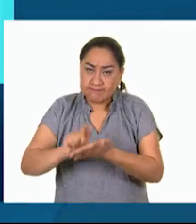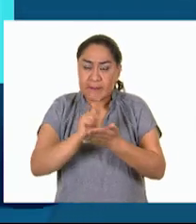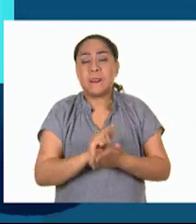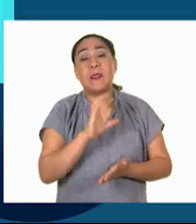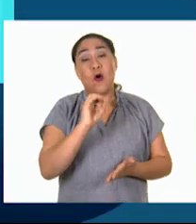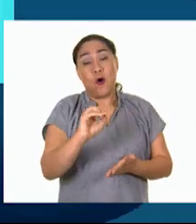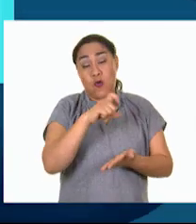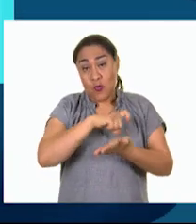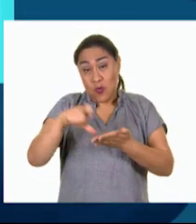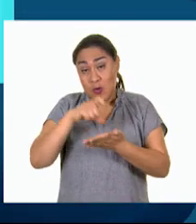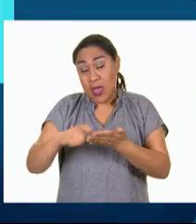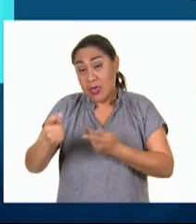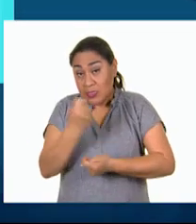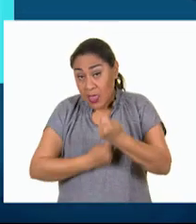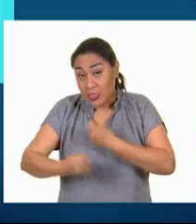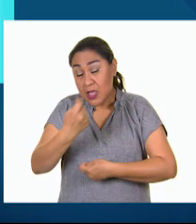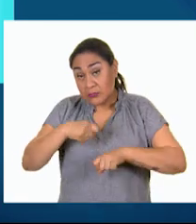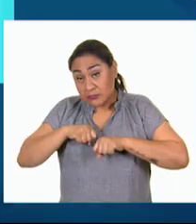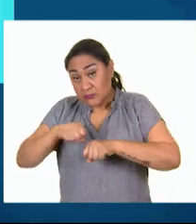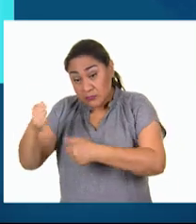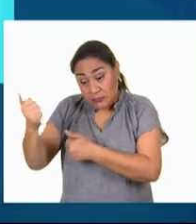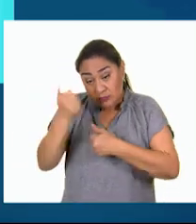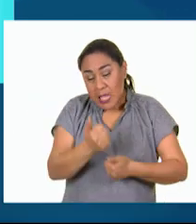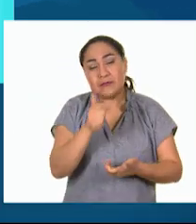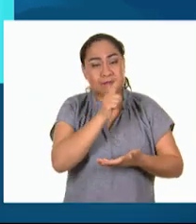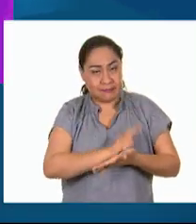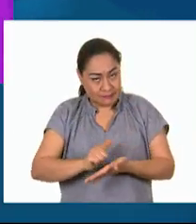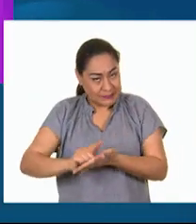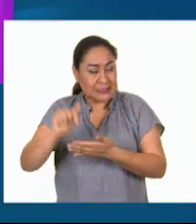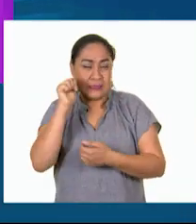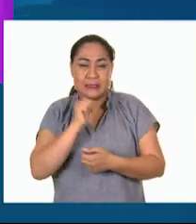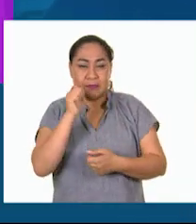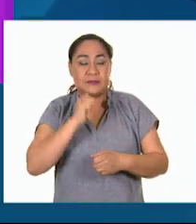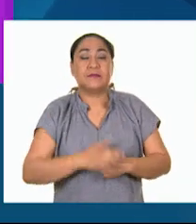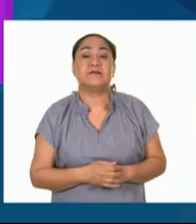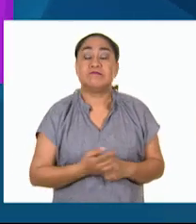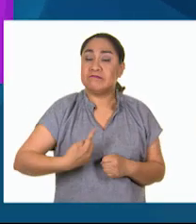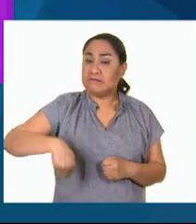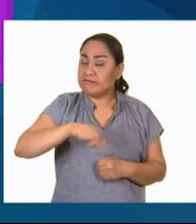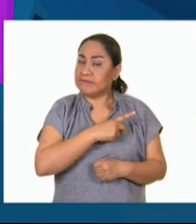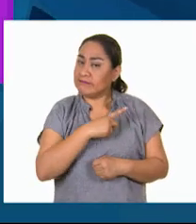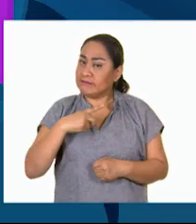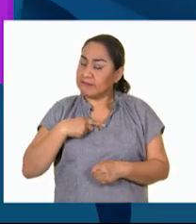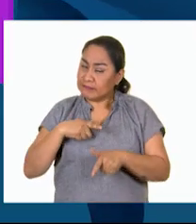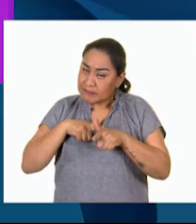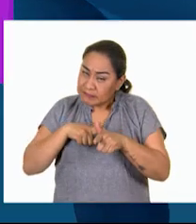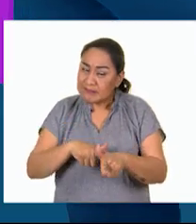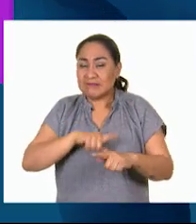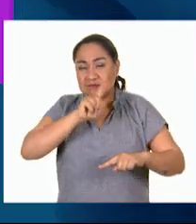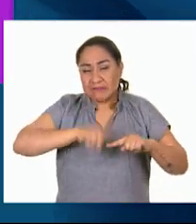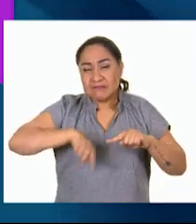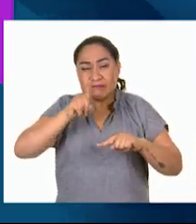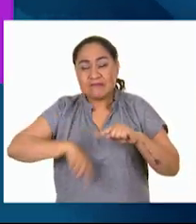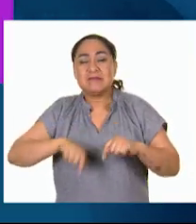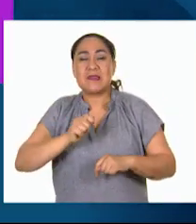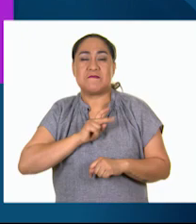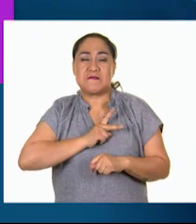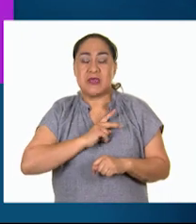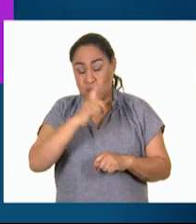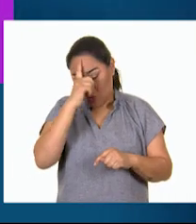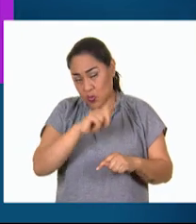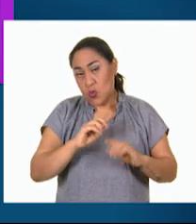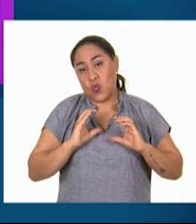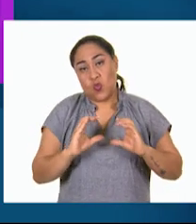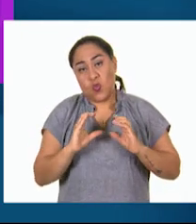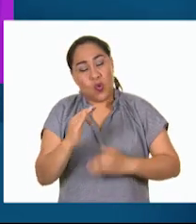las cosas que compres en la tienda o en el supermercado. Sigamos luchando juntos contra este virus, cuidándonos los